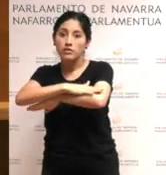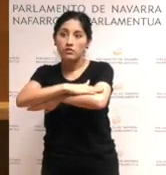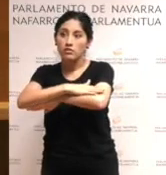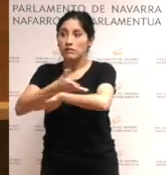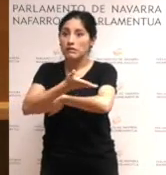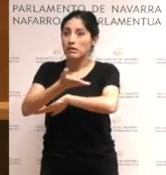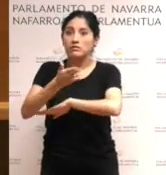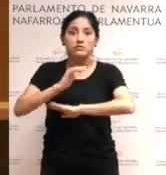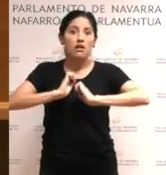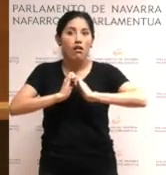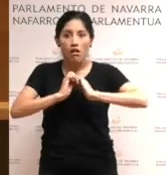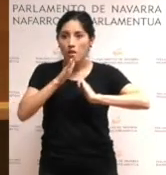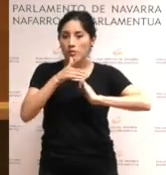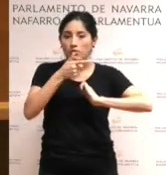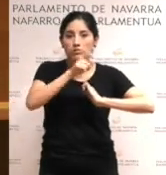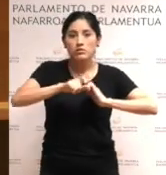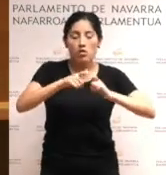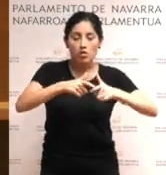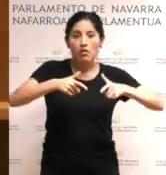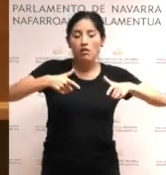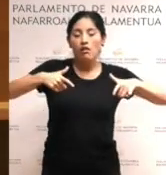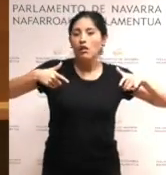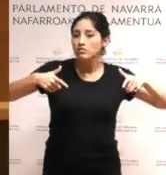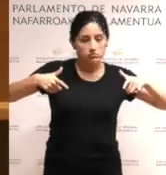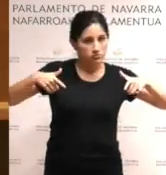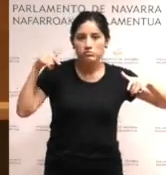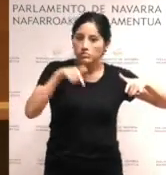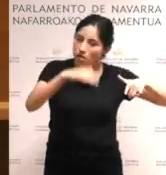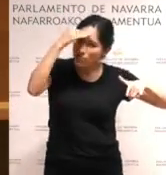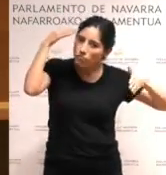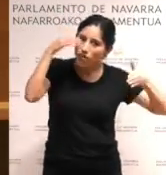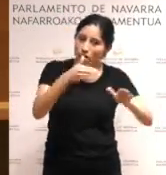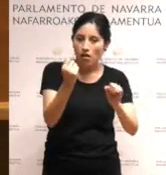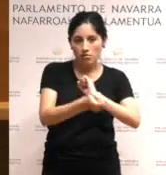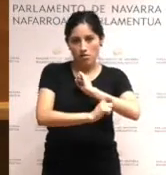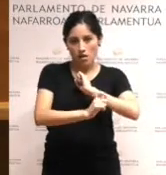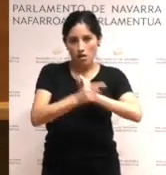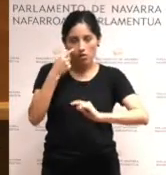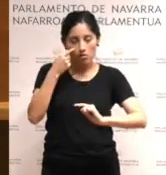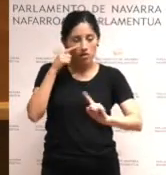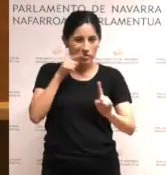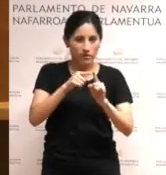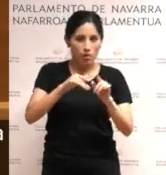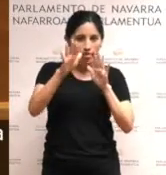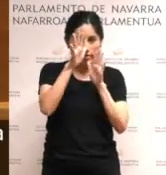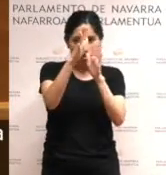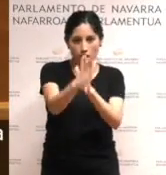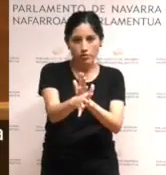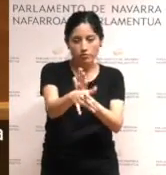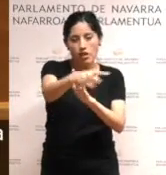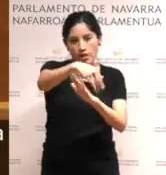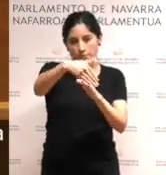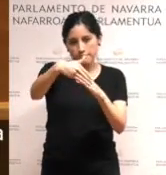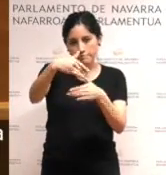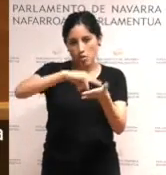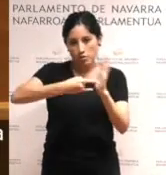a que el tema le desborde y, por tanto, debe de abordar una planificación estratégica para los próximos 10 años. Consecuencias para la sociedad en